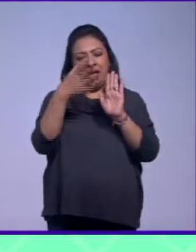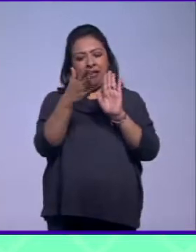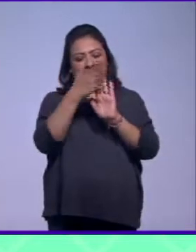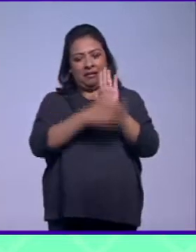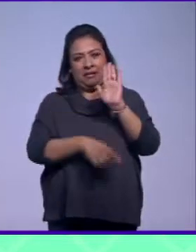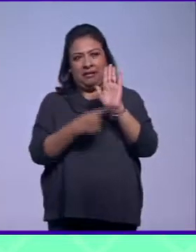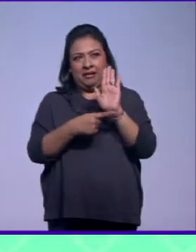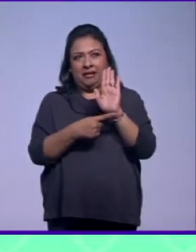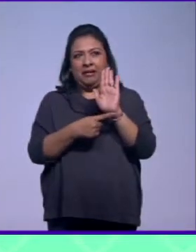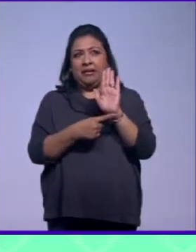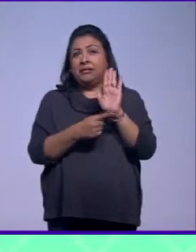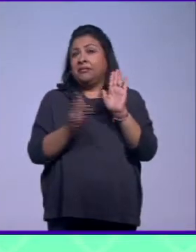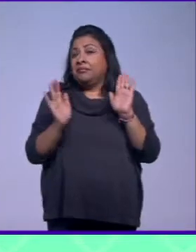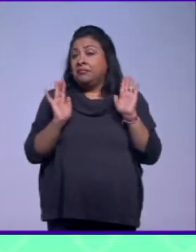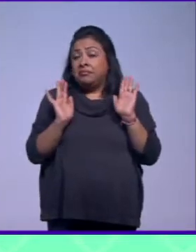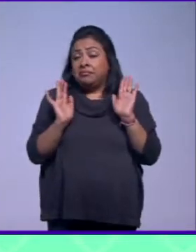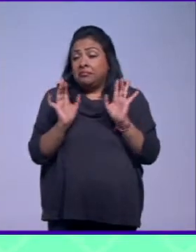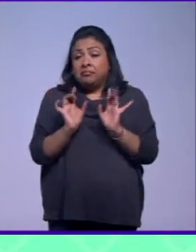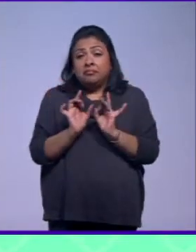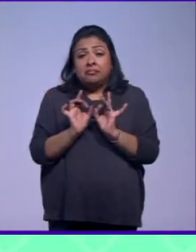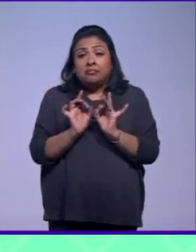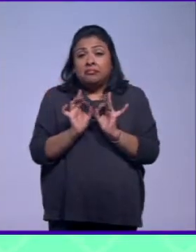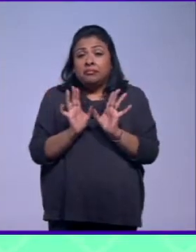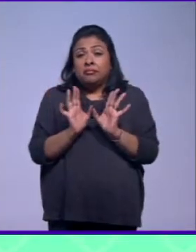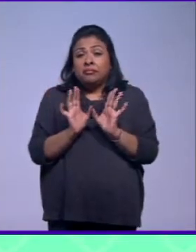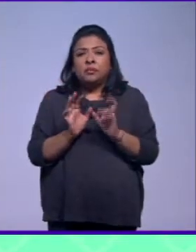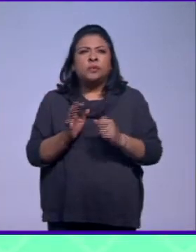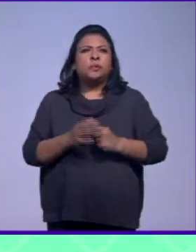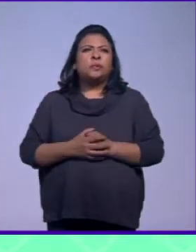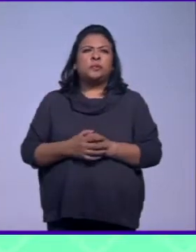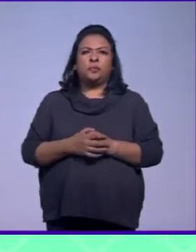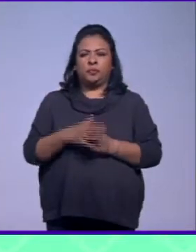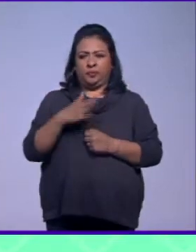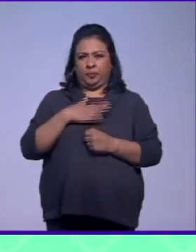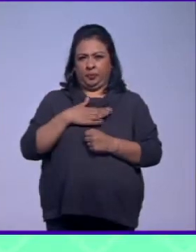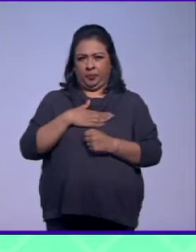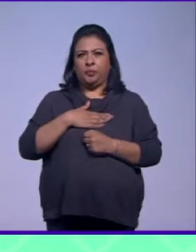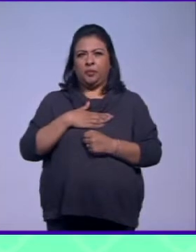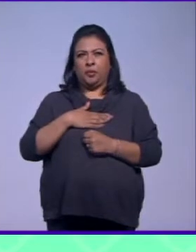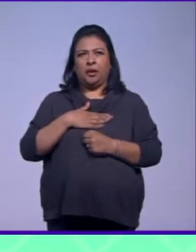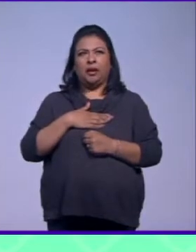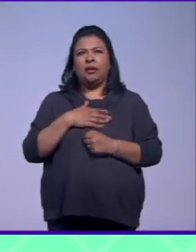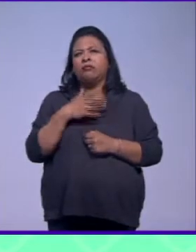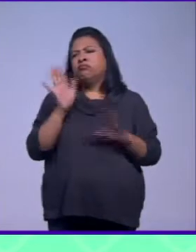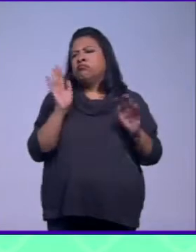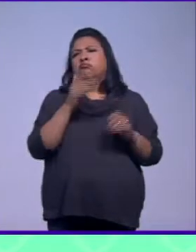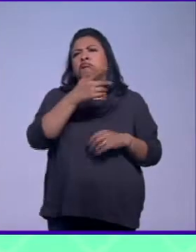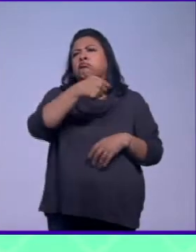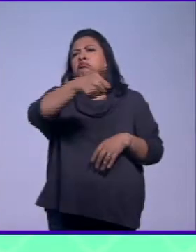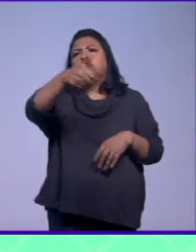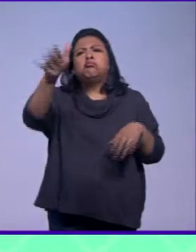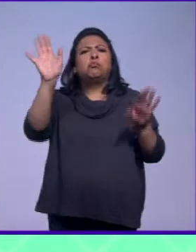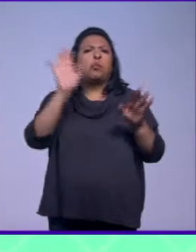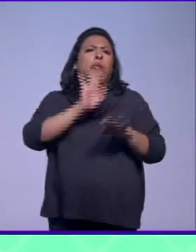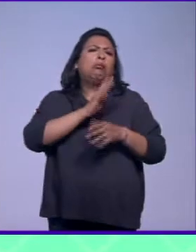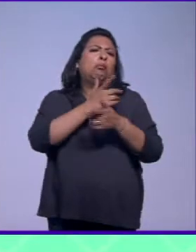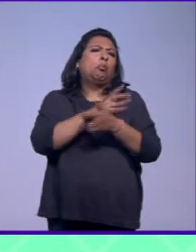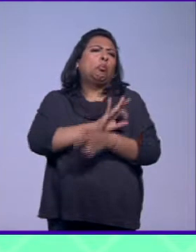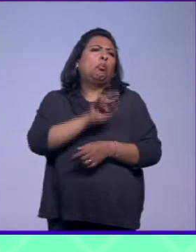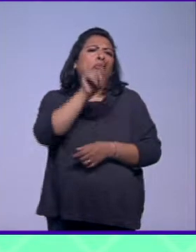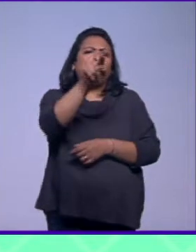10 en algún momento el personaje como podemos ser cualquiera de tu